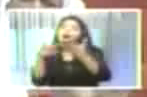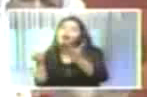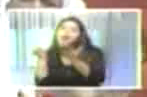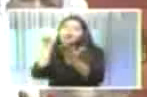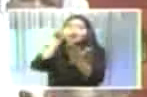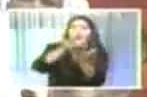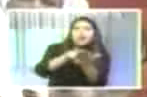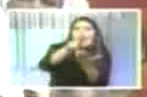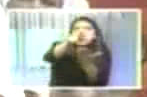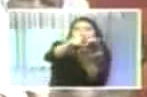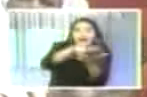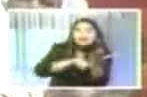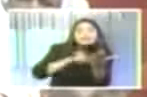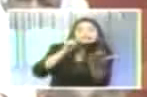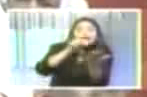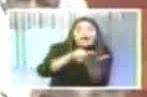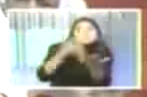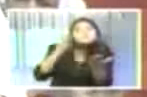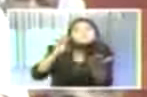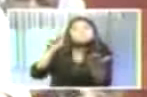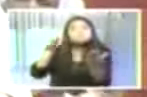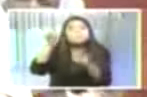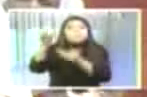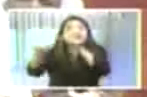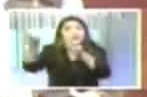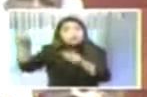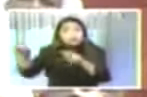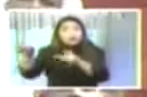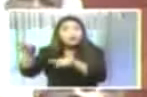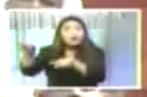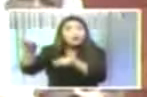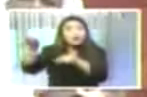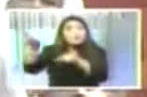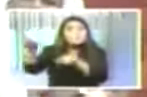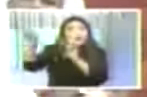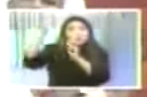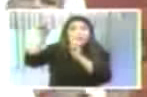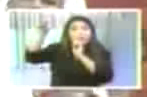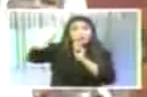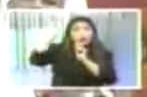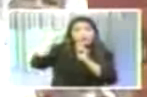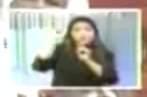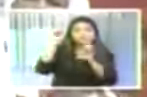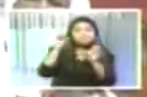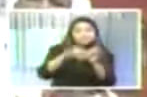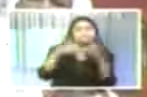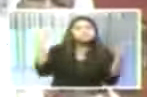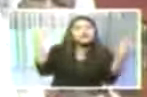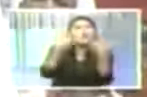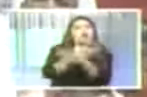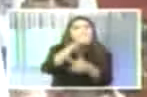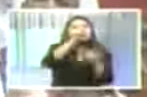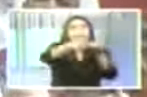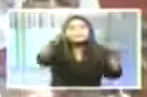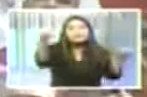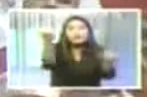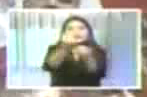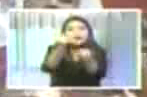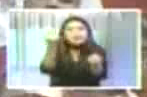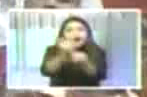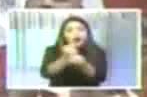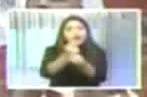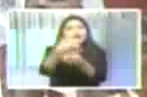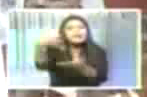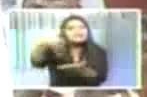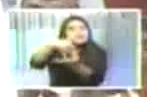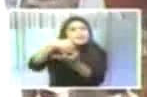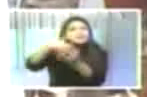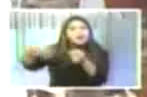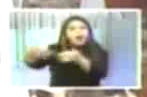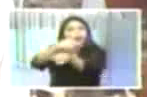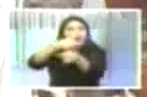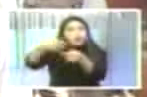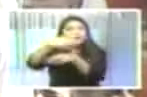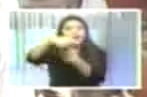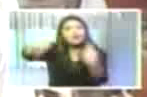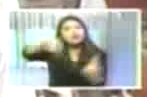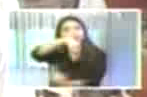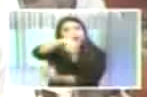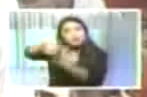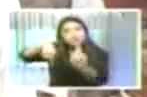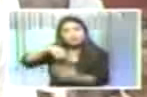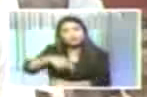de posibles personas a captar para confundir a los trabajadores y debilitar el gobierno